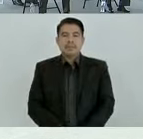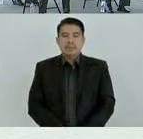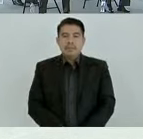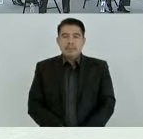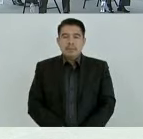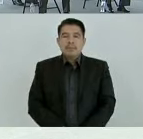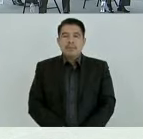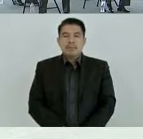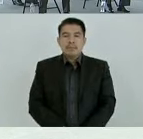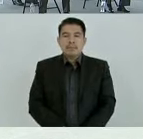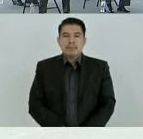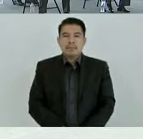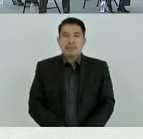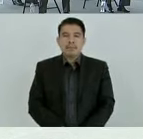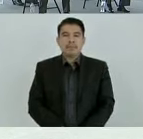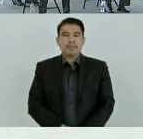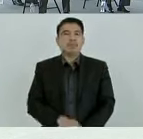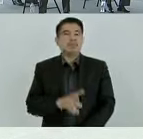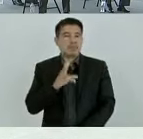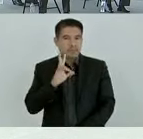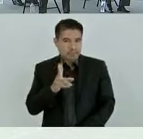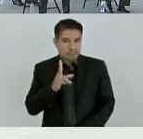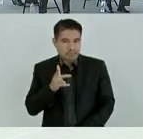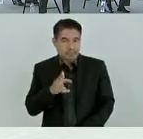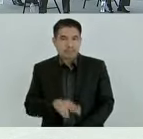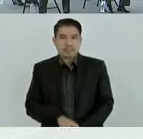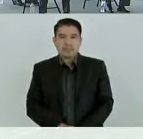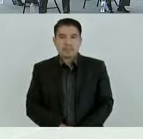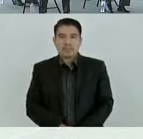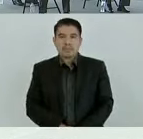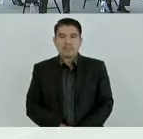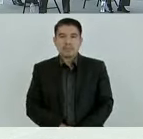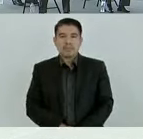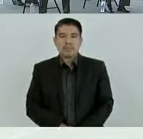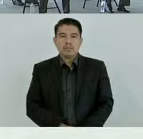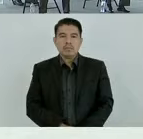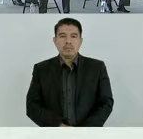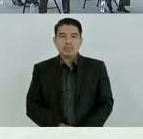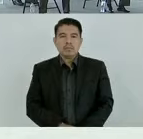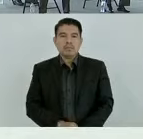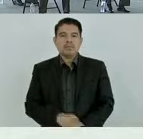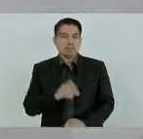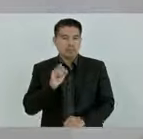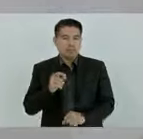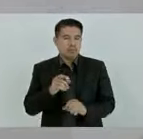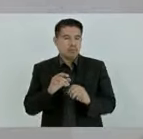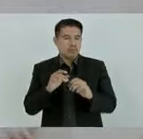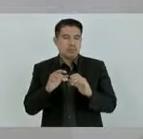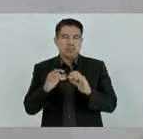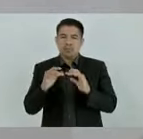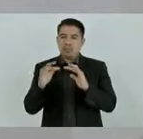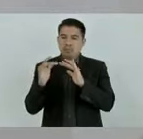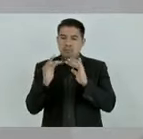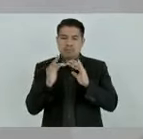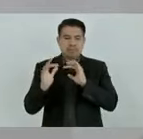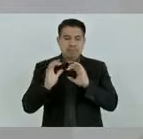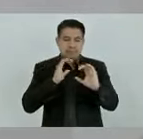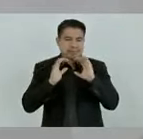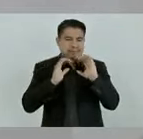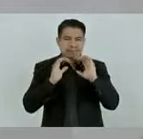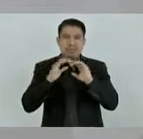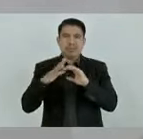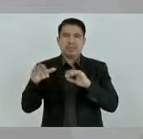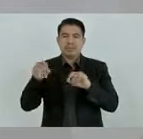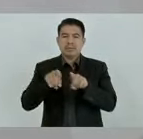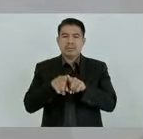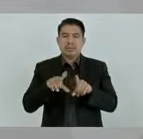Vamos también a mejorar la comunicación del norte de